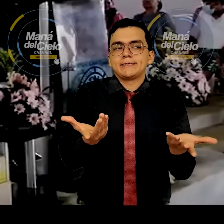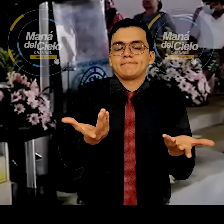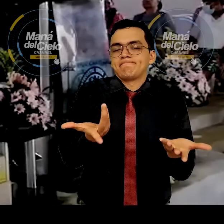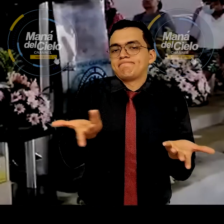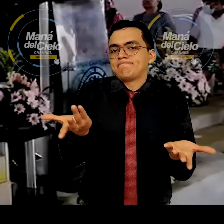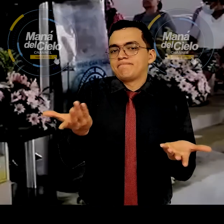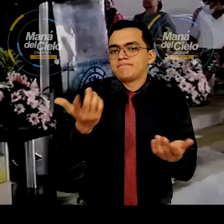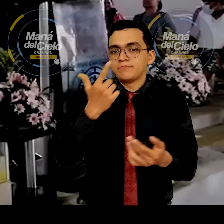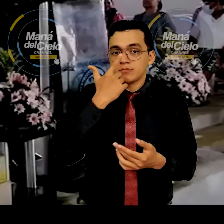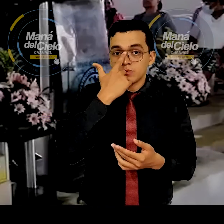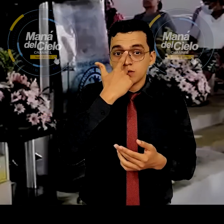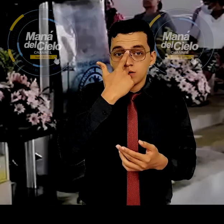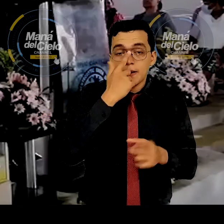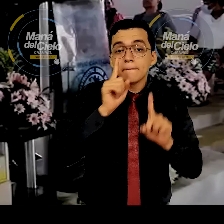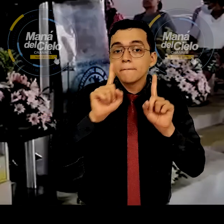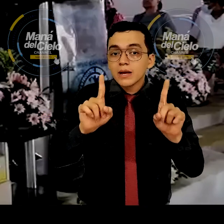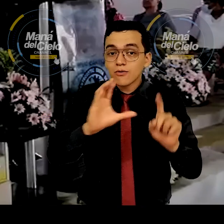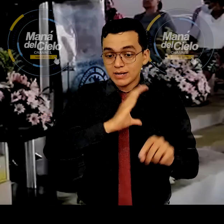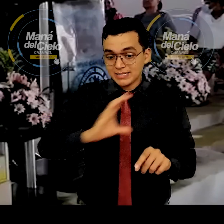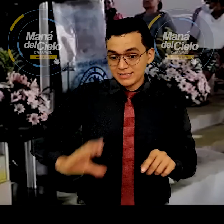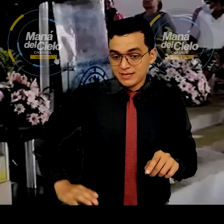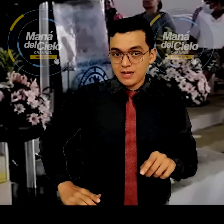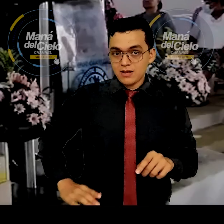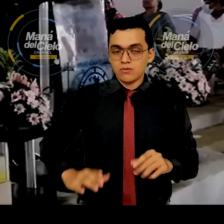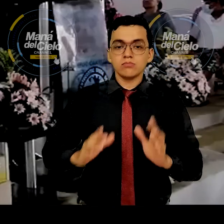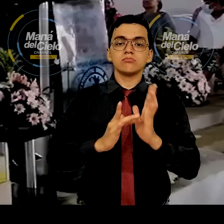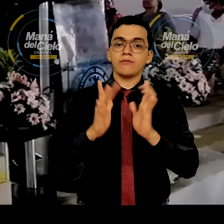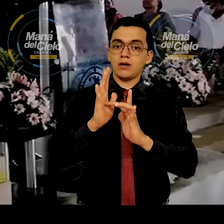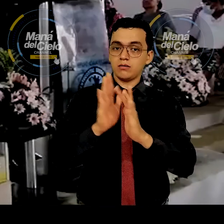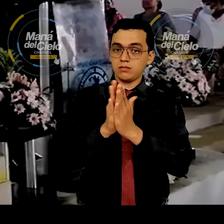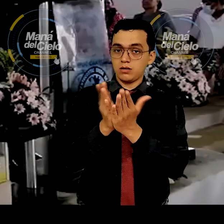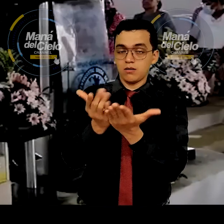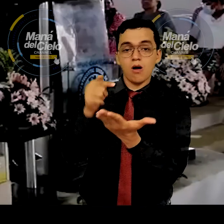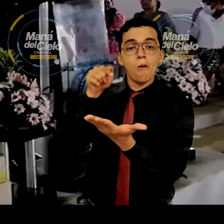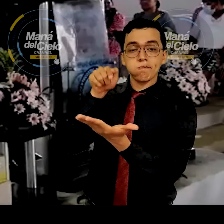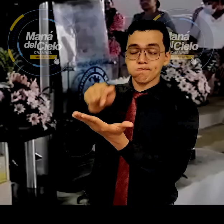Pero el cristianismo tiene respuesta para eso.